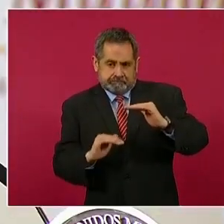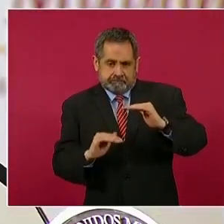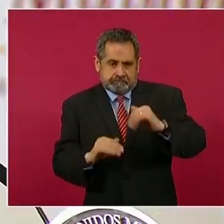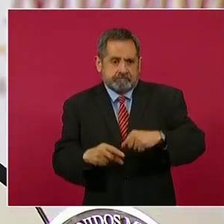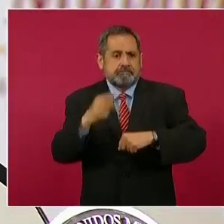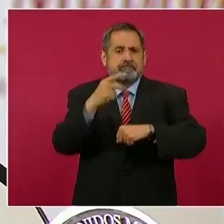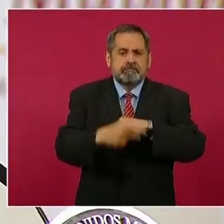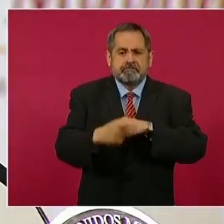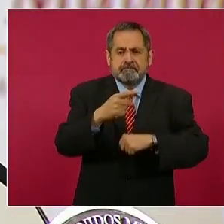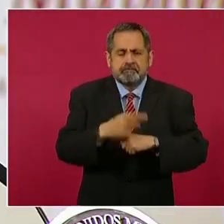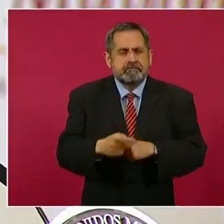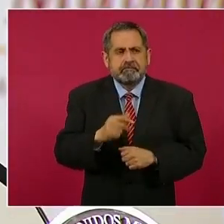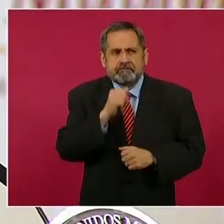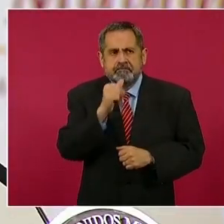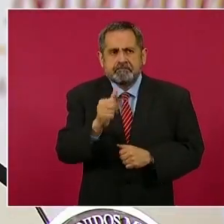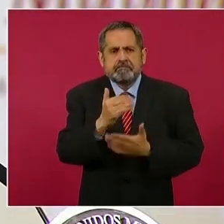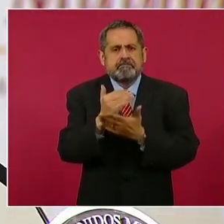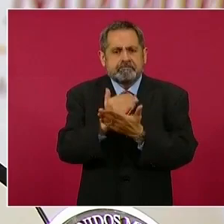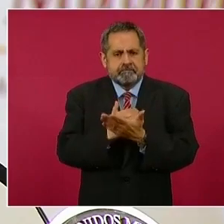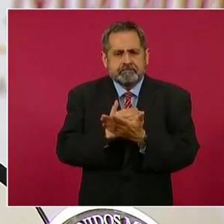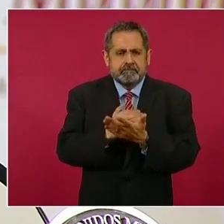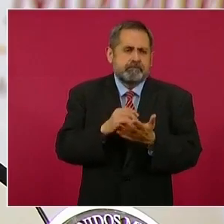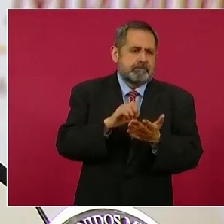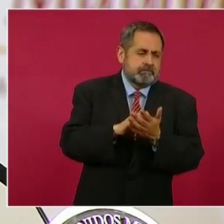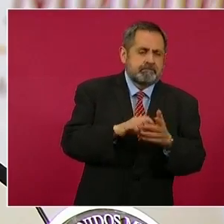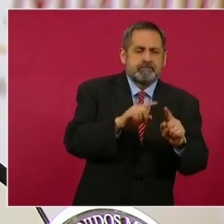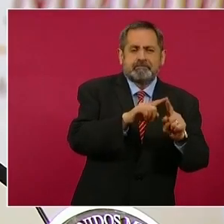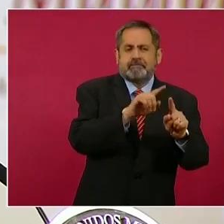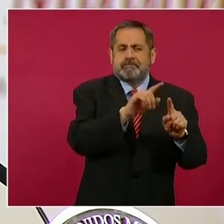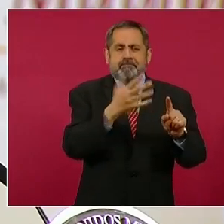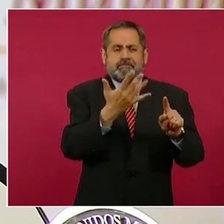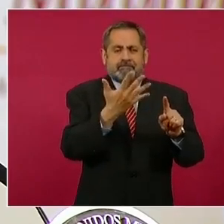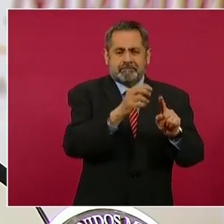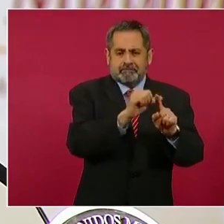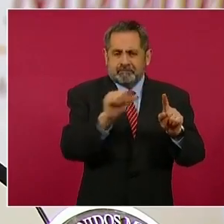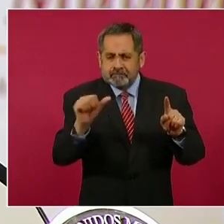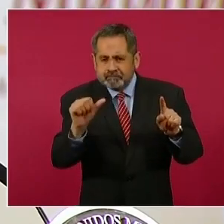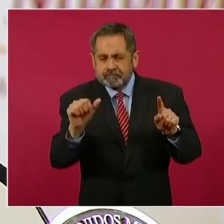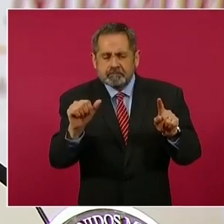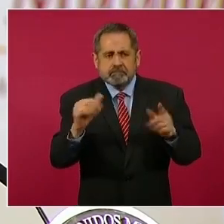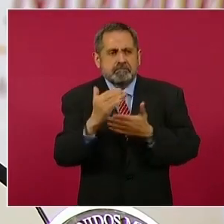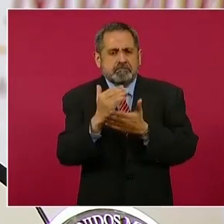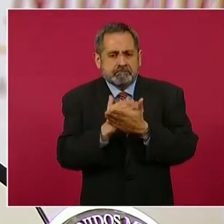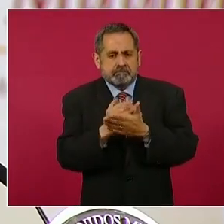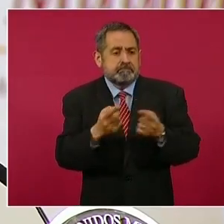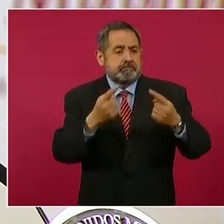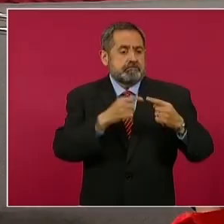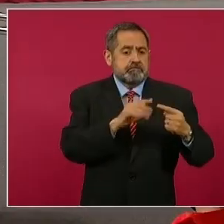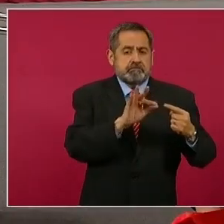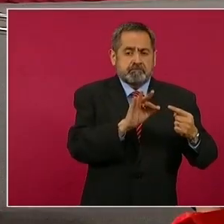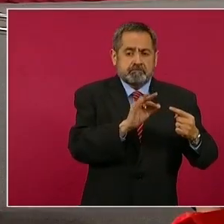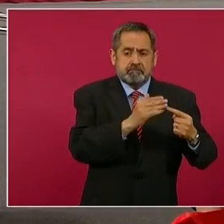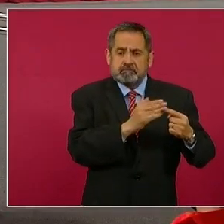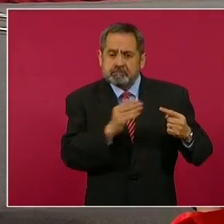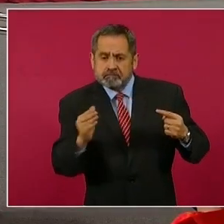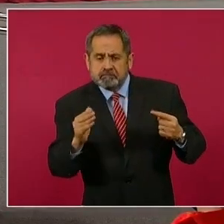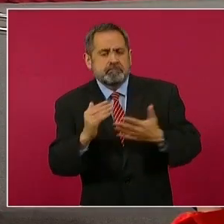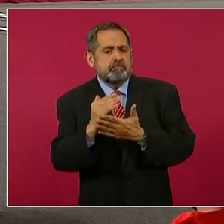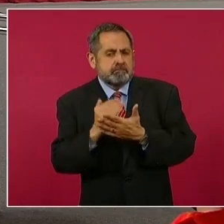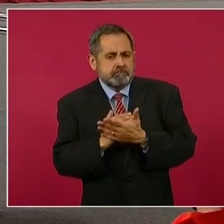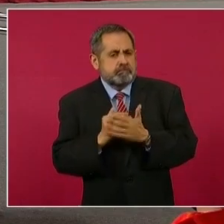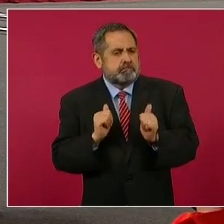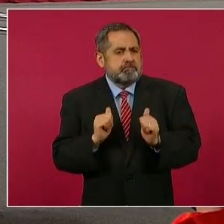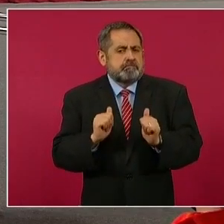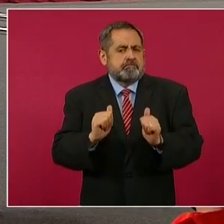riesgo y entonces la oportunidad de vacunar debe ser primero a las personas añosas. El segundo